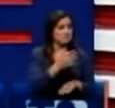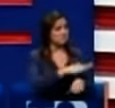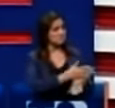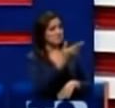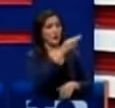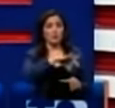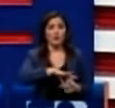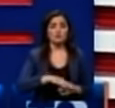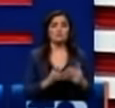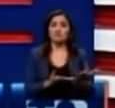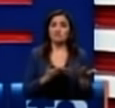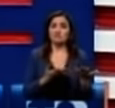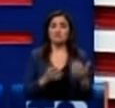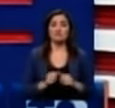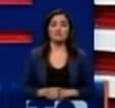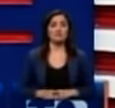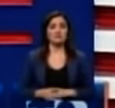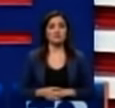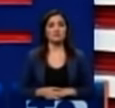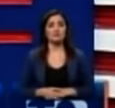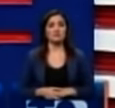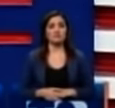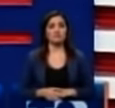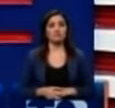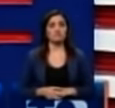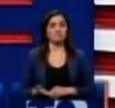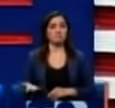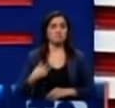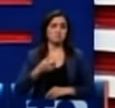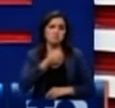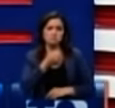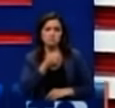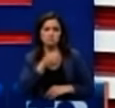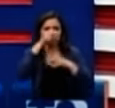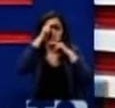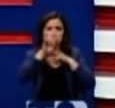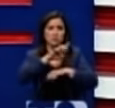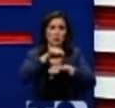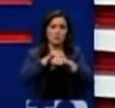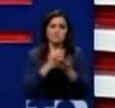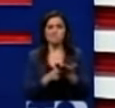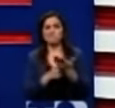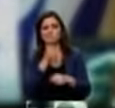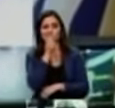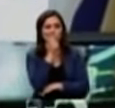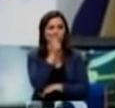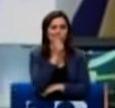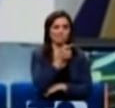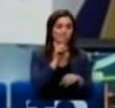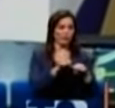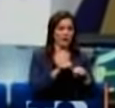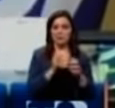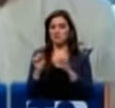electores que esperan algo más que palabras. 24 horas analizó estas propuestas y cuán factibles son. El